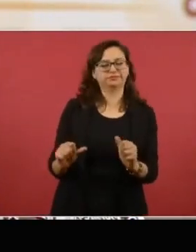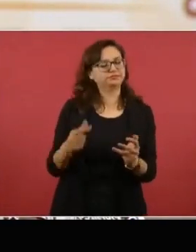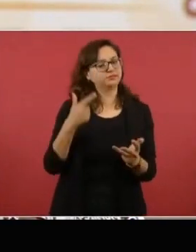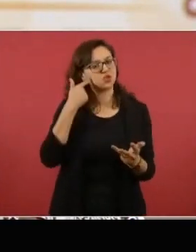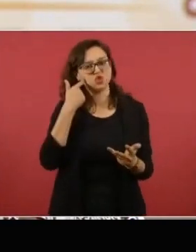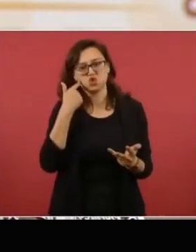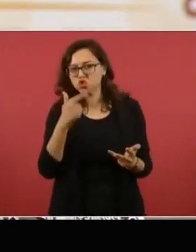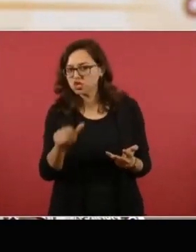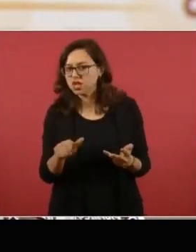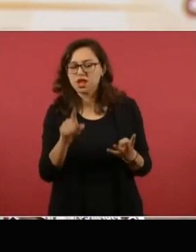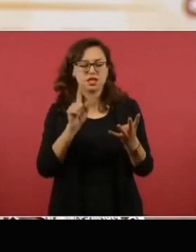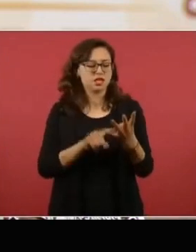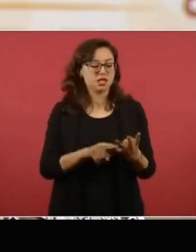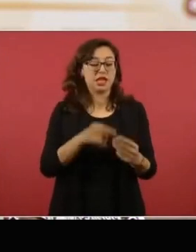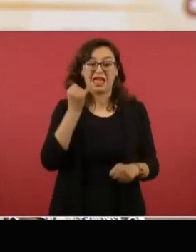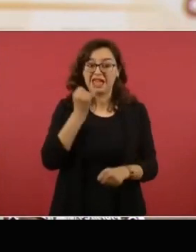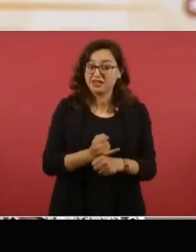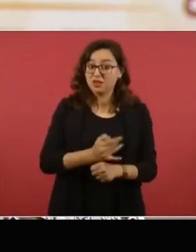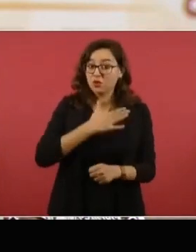injusticias